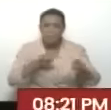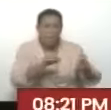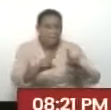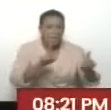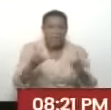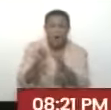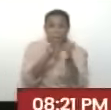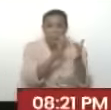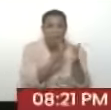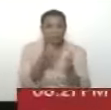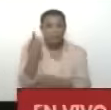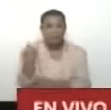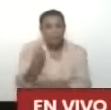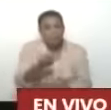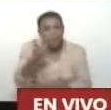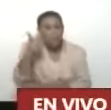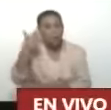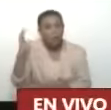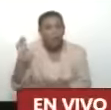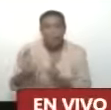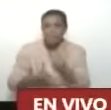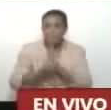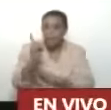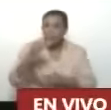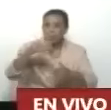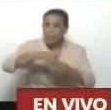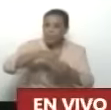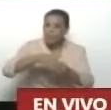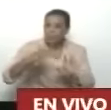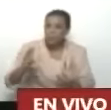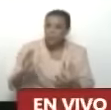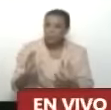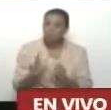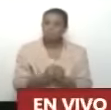pocas veces visto en el desarrollo de una sociedad.